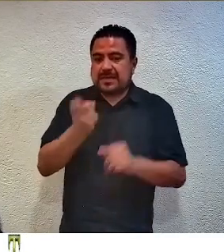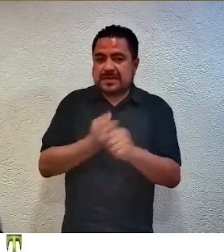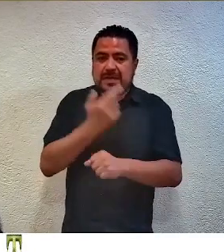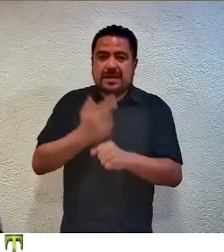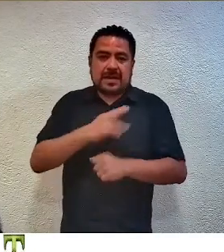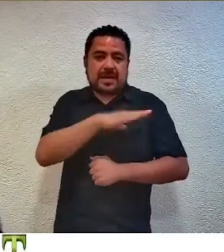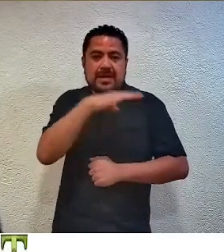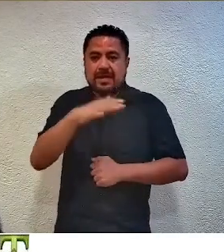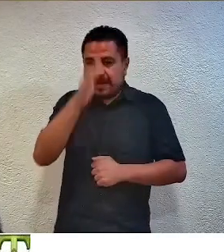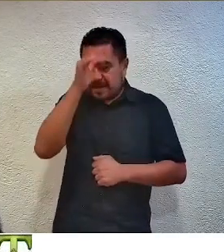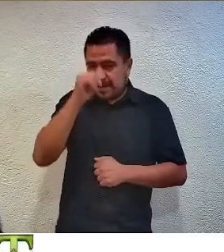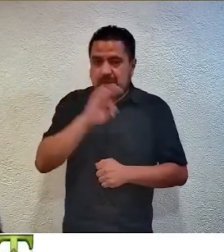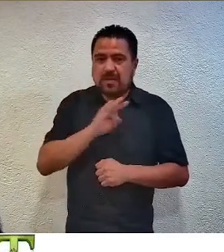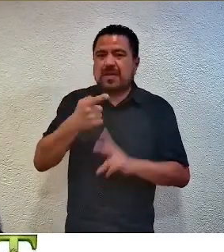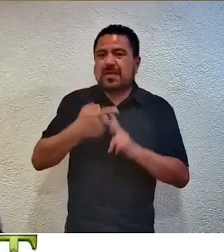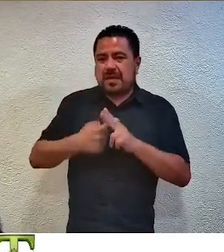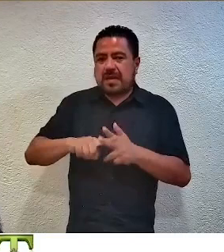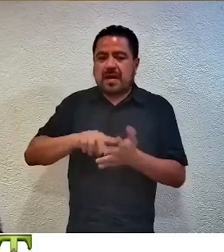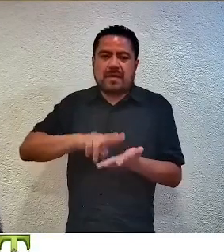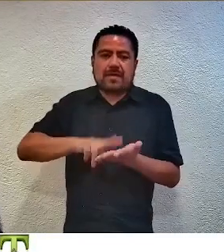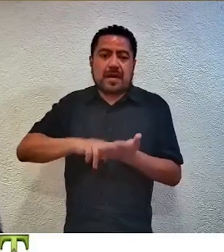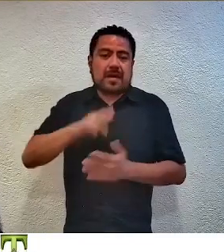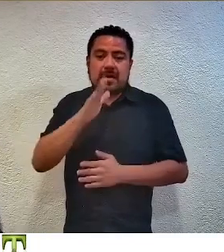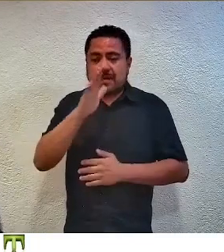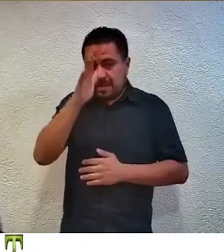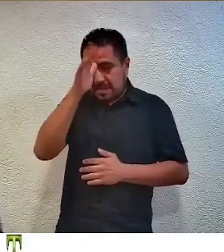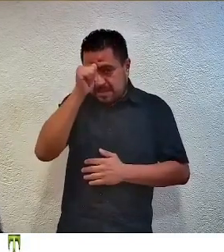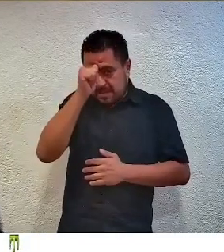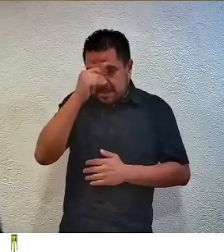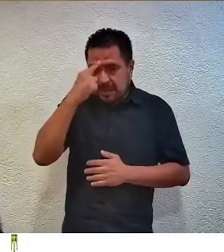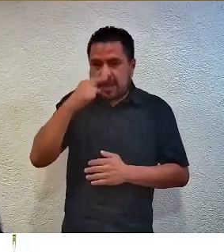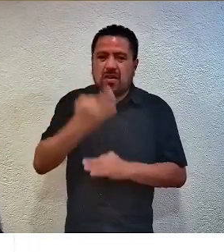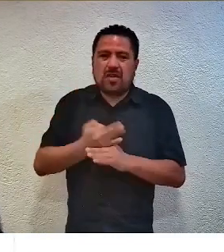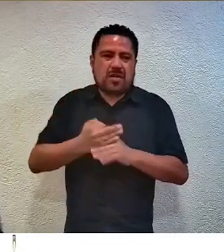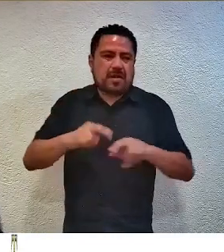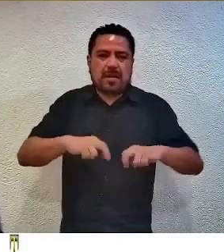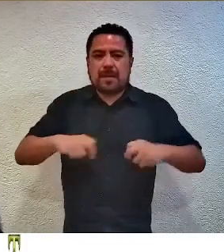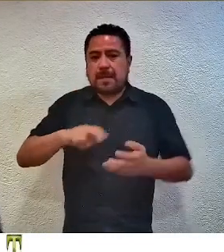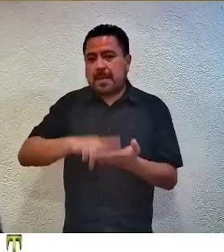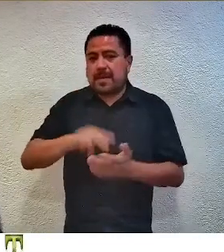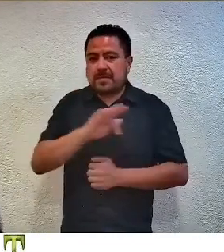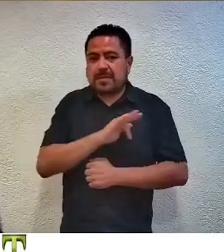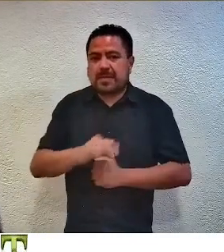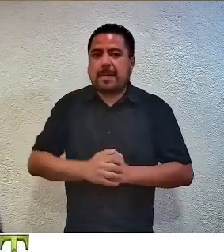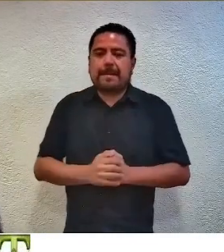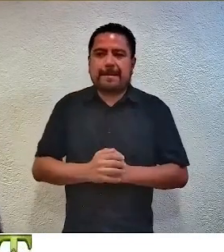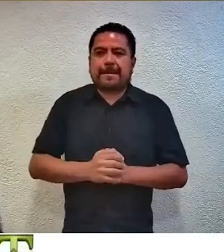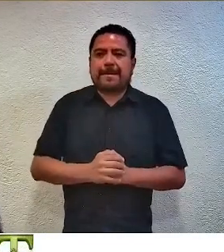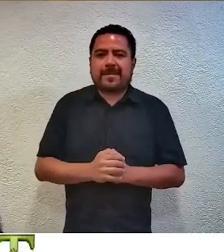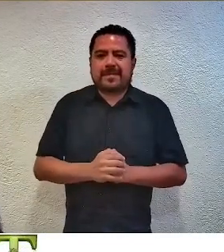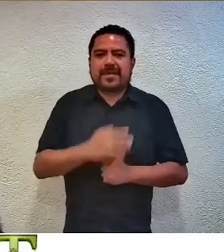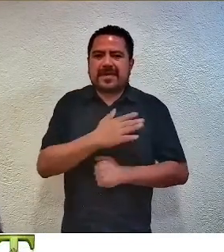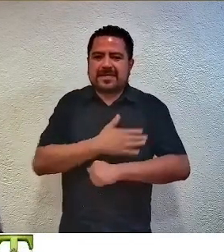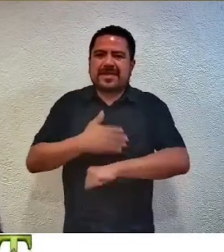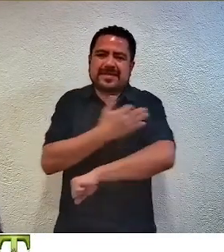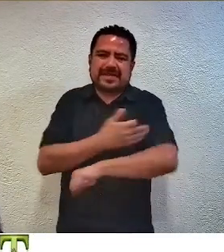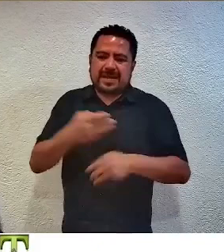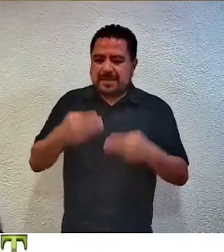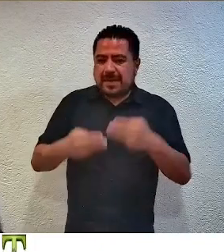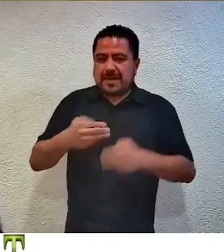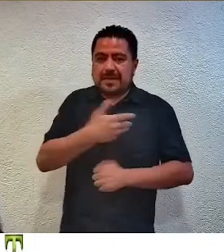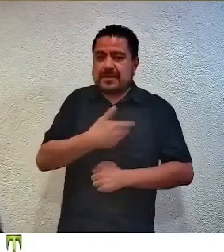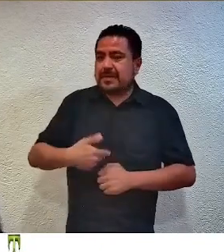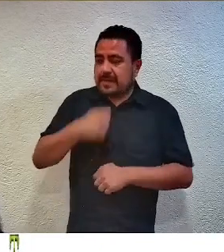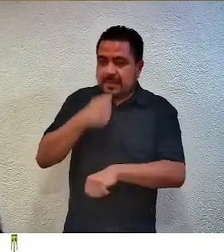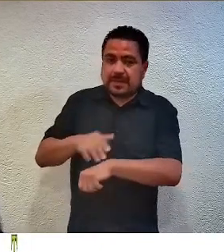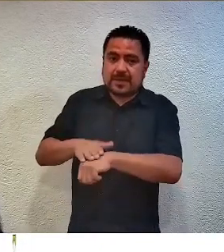general de Acuerdos proceda a verificar el quórum legal para sesionar válidamente. Buenas tardes, magistrada presidenta. Hago constar